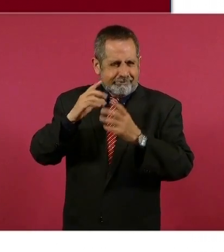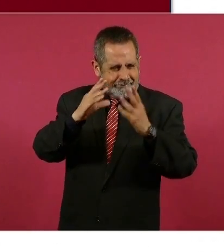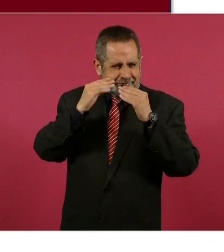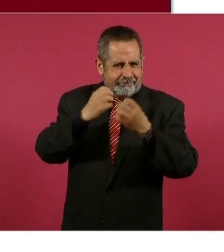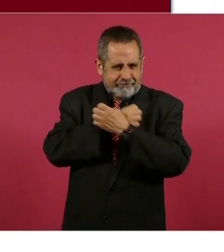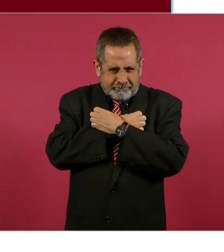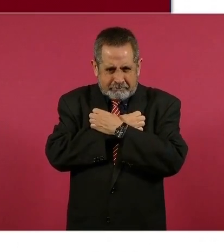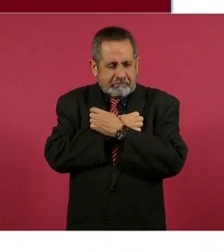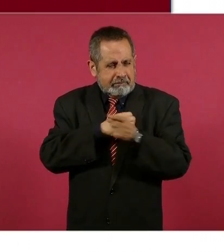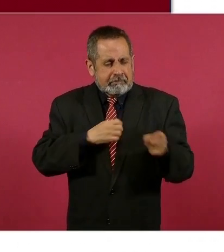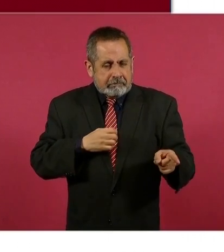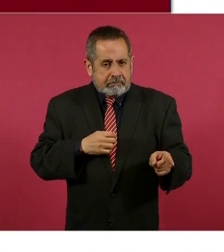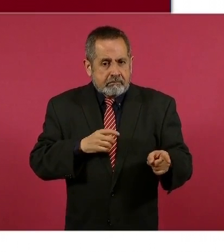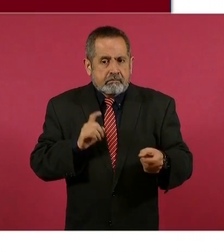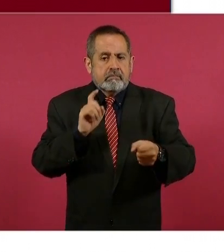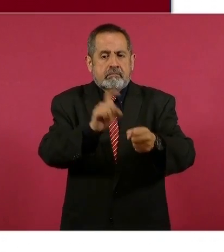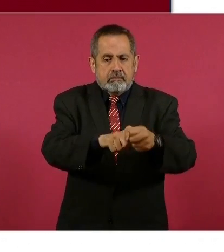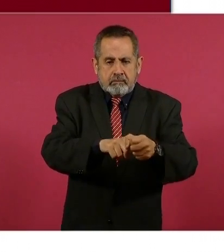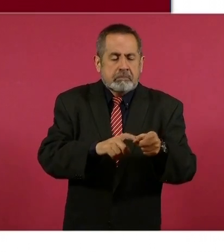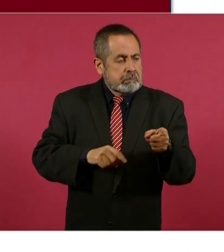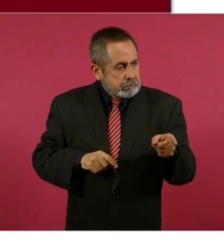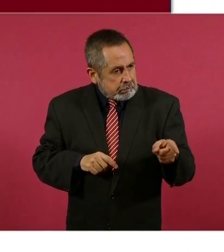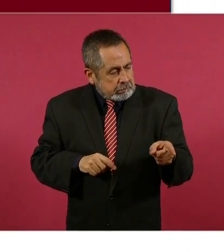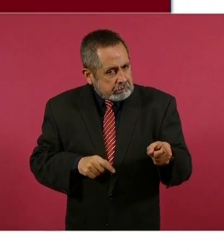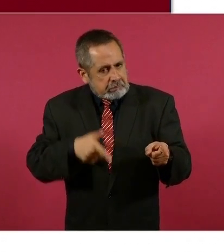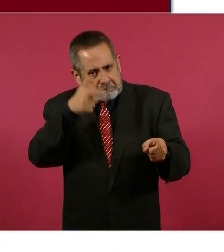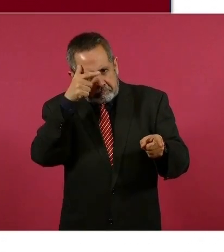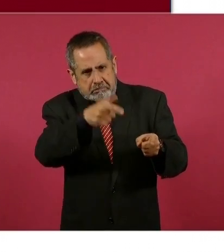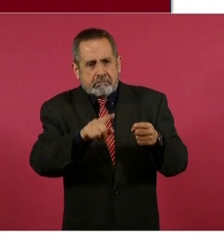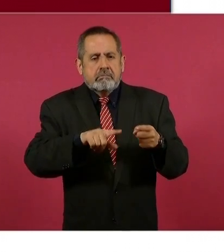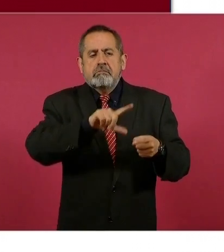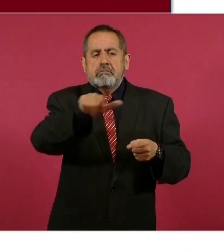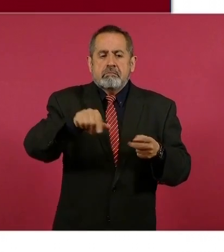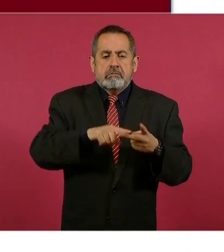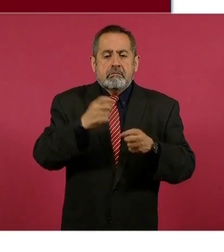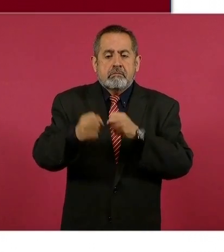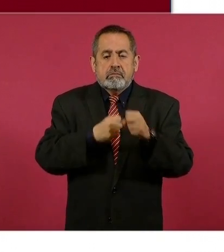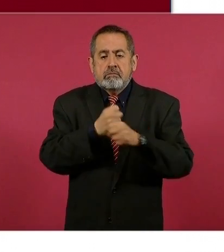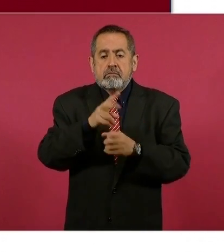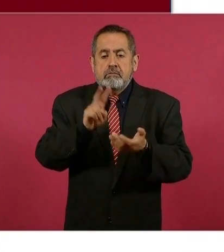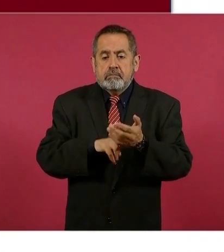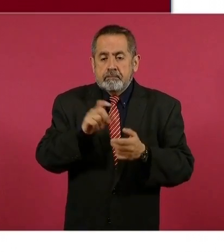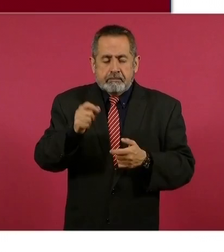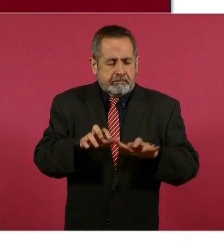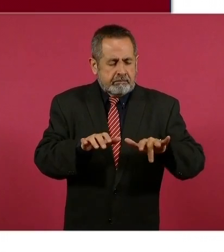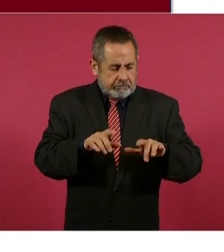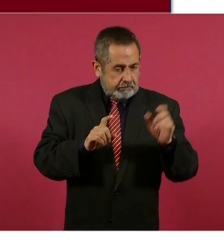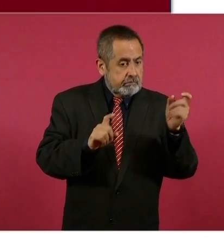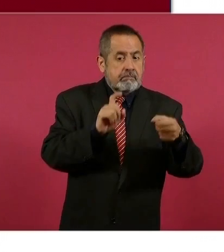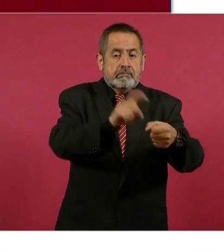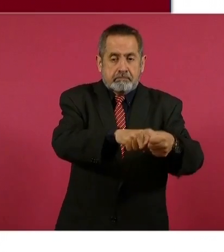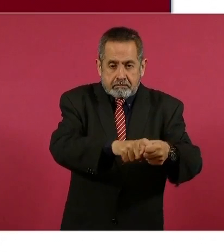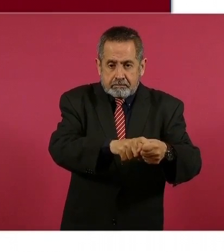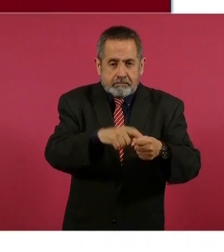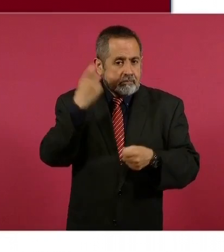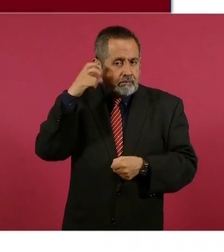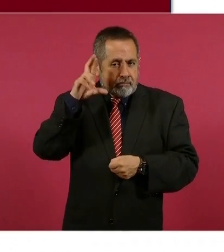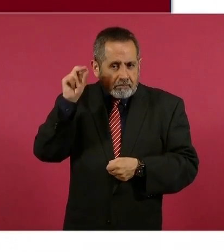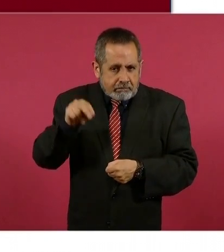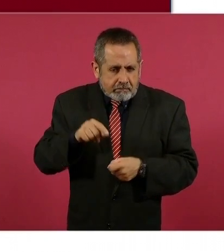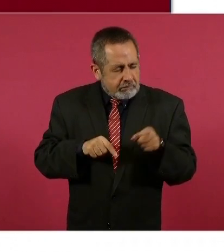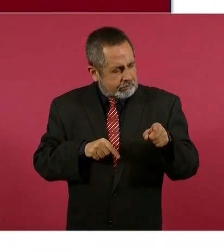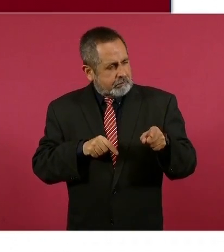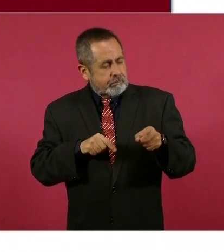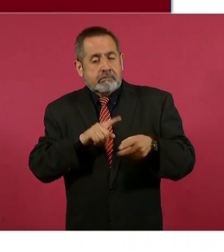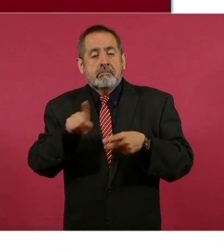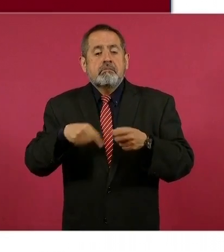educación para adultos. En 2020 ingresó al sistema de salud de Quintana Roo. Después,